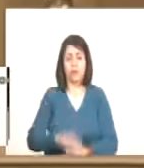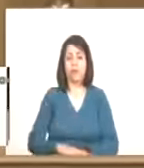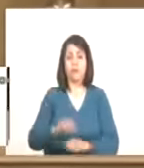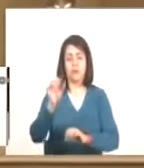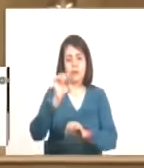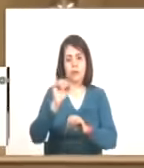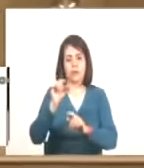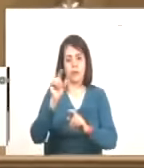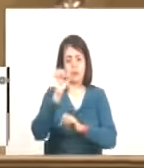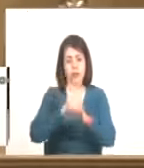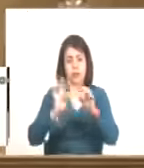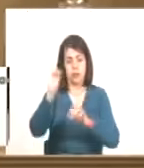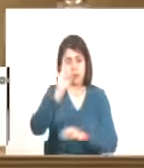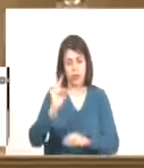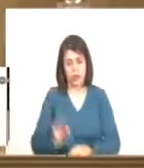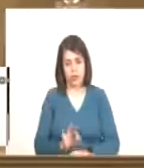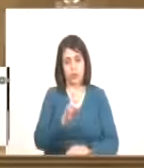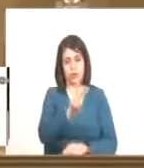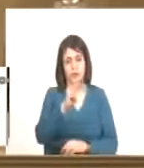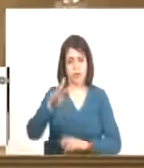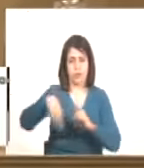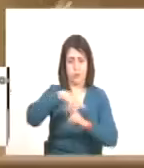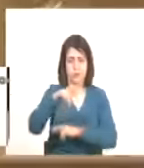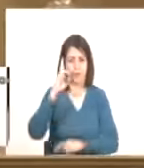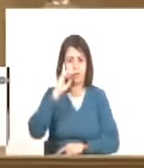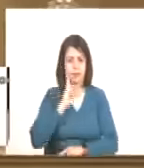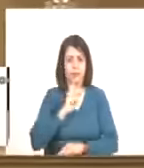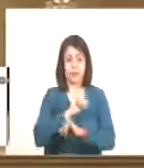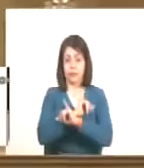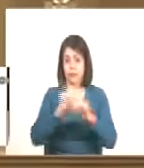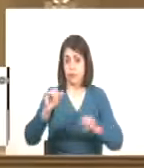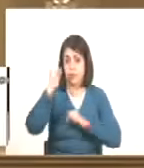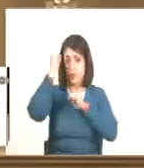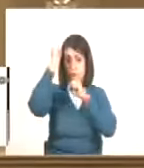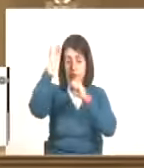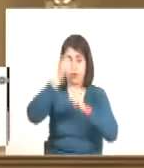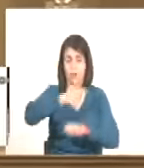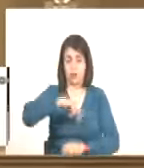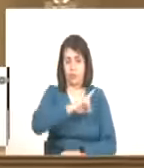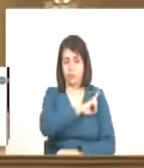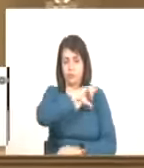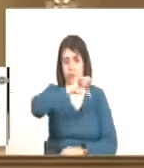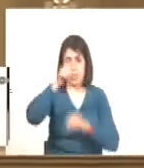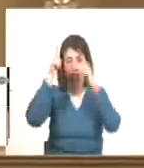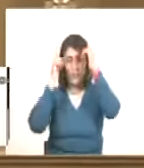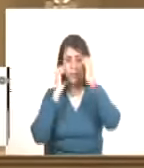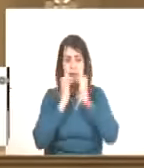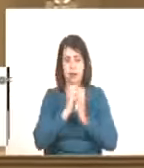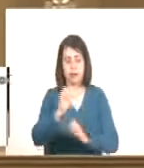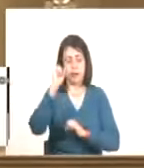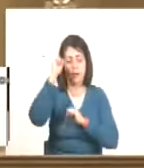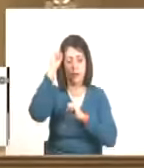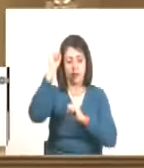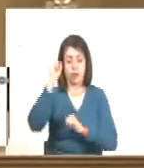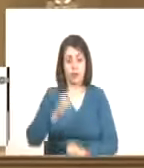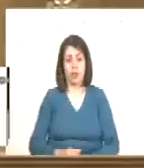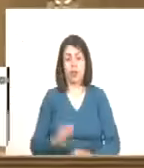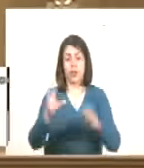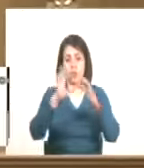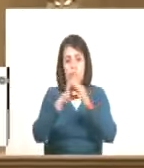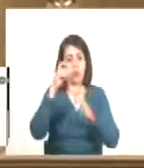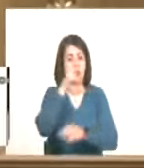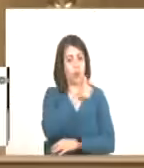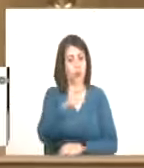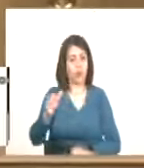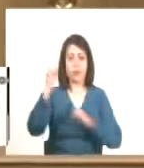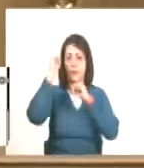de la Federación y 24 de la Revolución Bolivariana. ¡Que viva nuestro comandante Ernesto Che Guevara! ¡Que viva la unidad de los